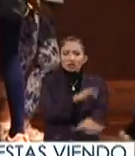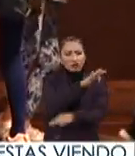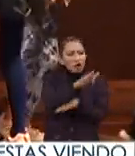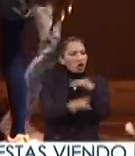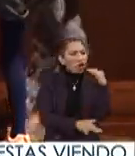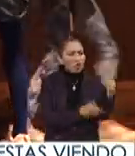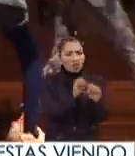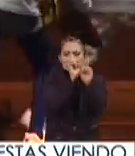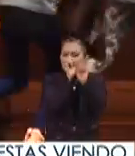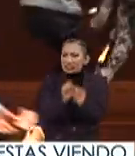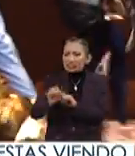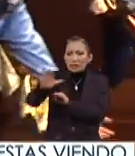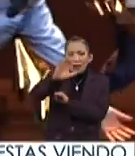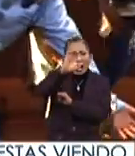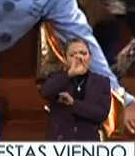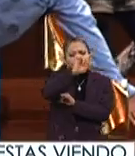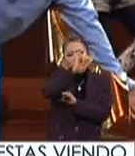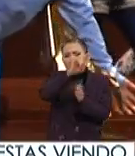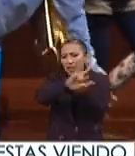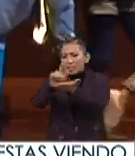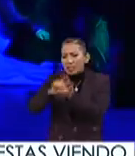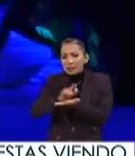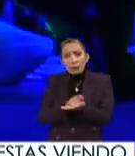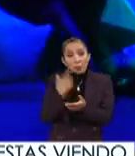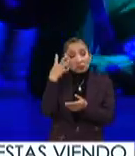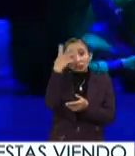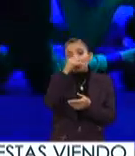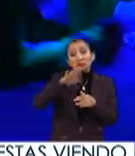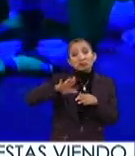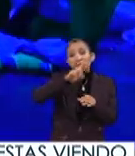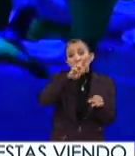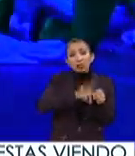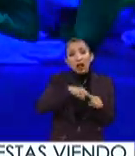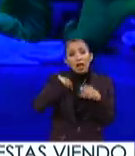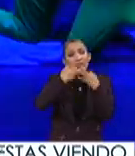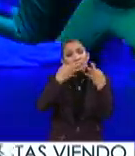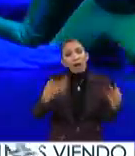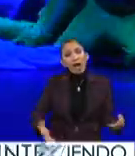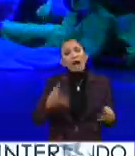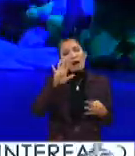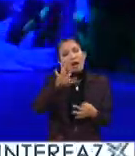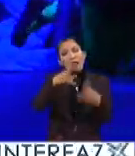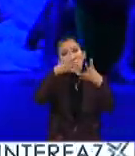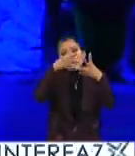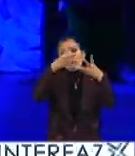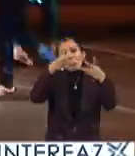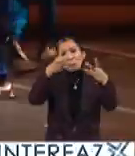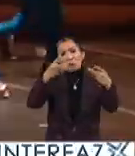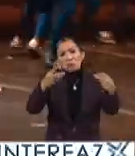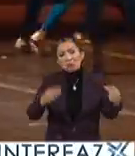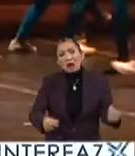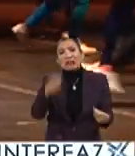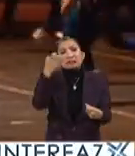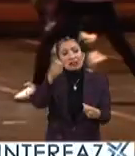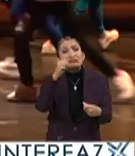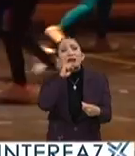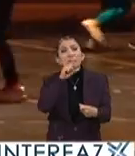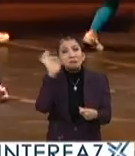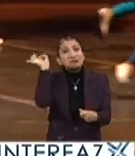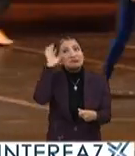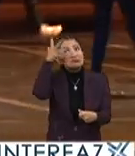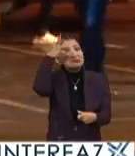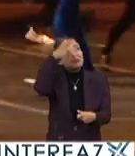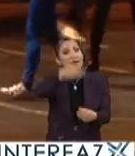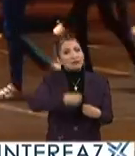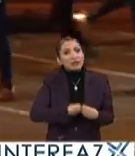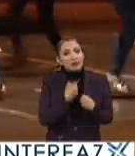todos nuestros sistemas ecológicos limpios, pues la belleza natural de la tierra está desapareciendo y con ella la